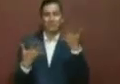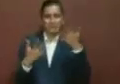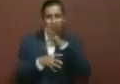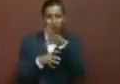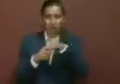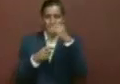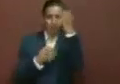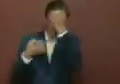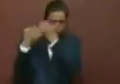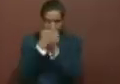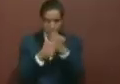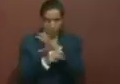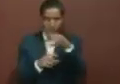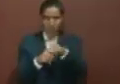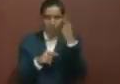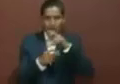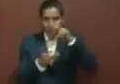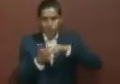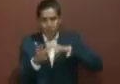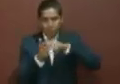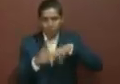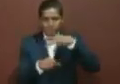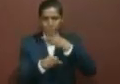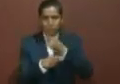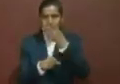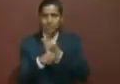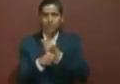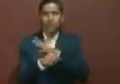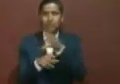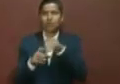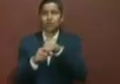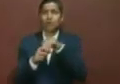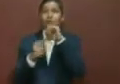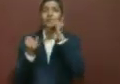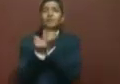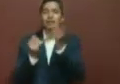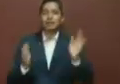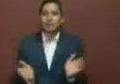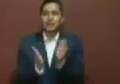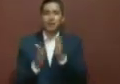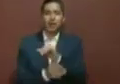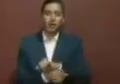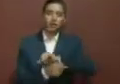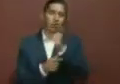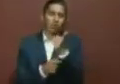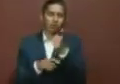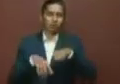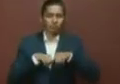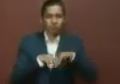revisiones necesarias para ir corrigiendo, incluso generando otras